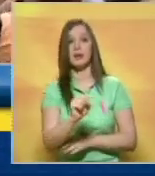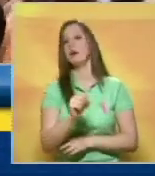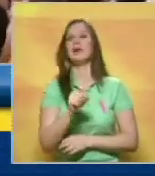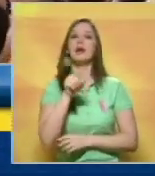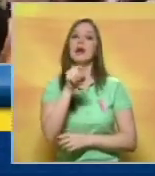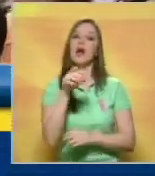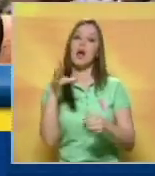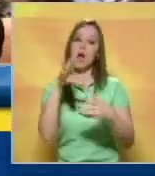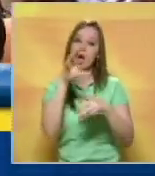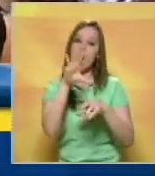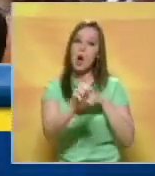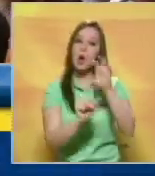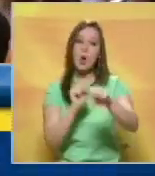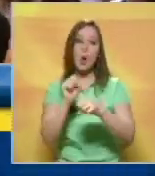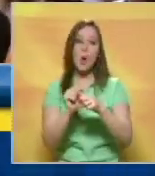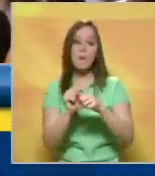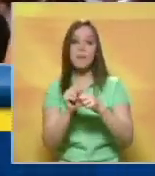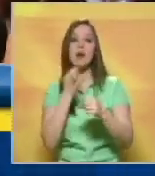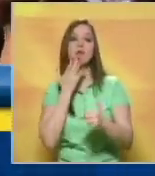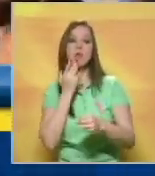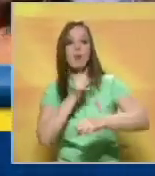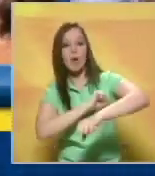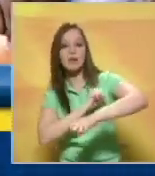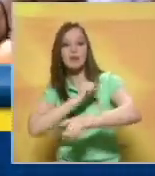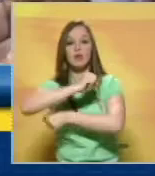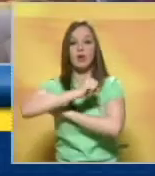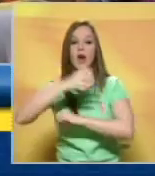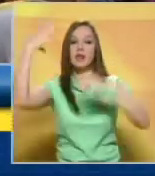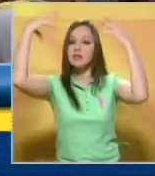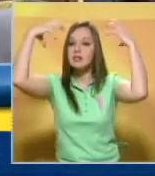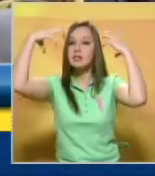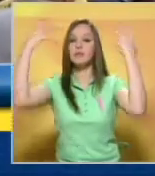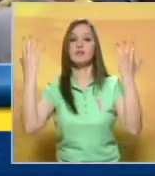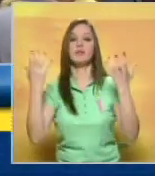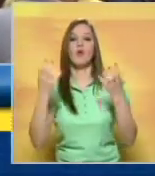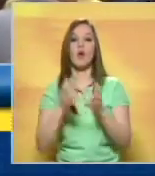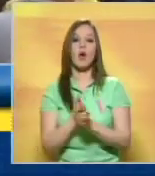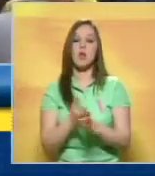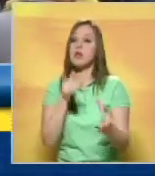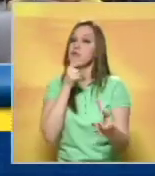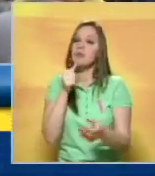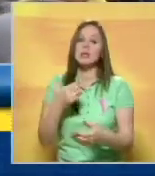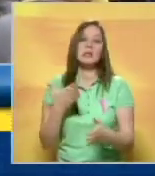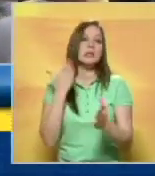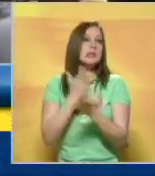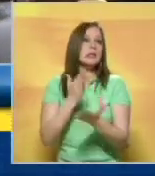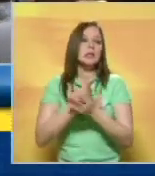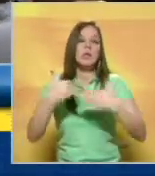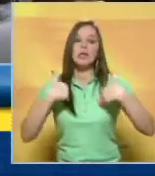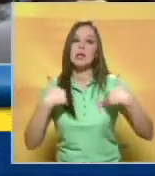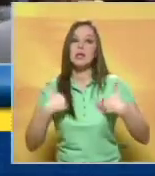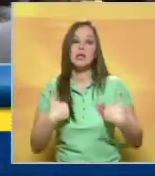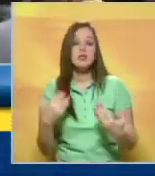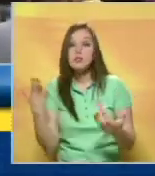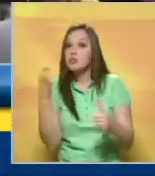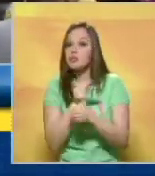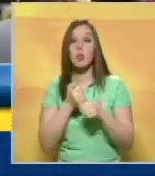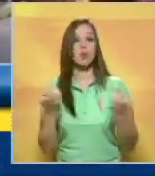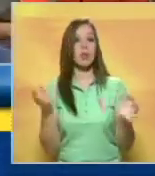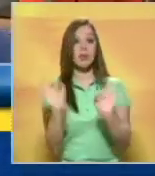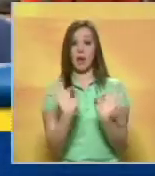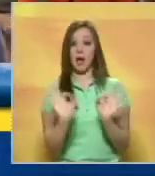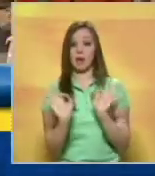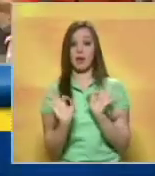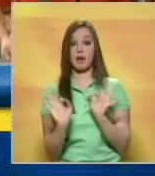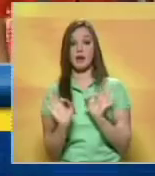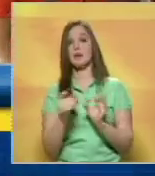aseo personal se ha convertido para muchos en un total viacrucis. Aseguran que no consiguen y han optado por ser creativos y buscar